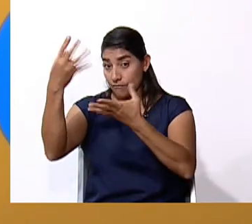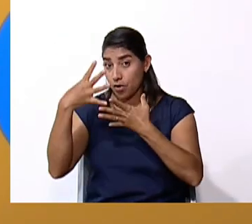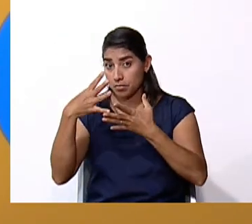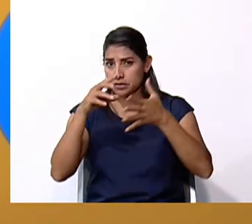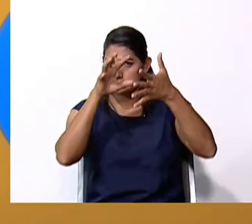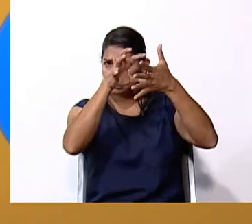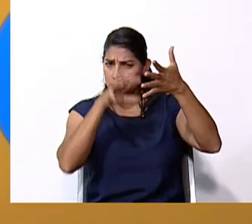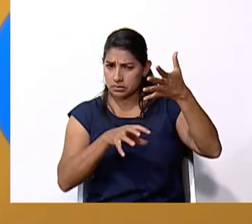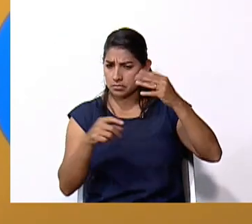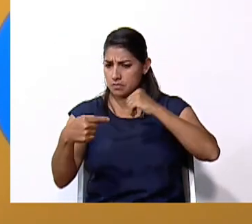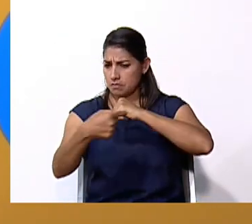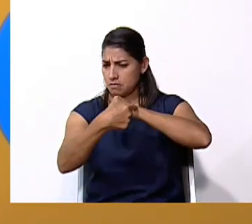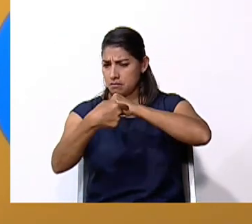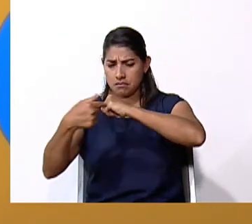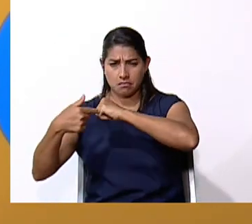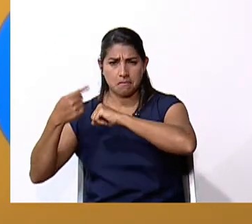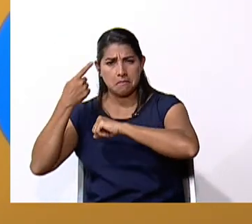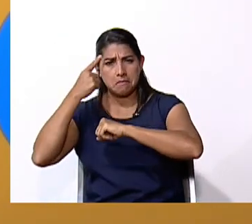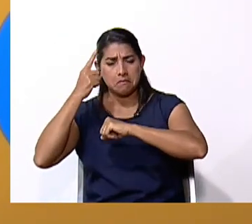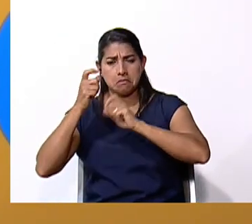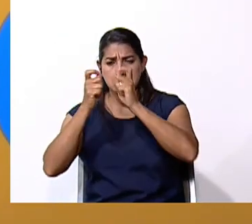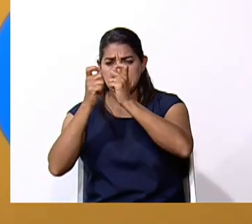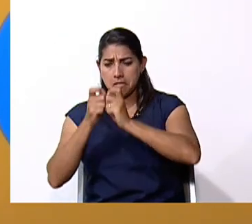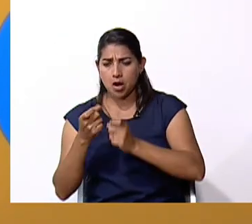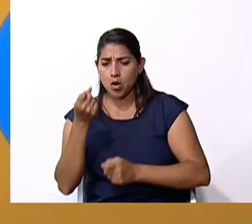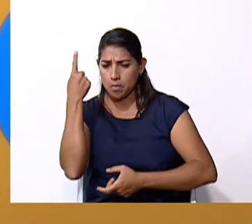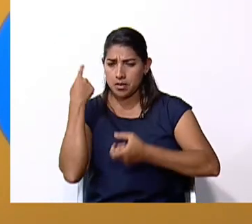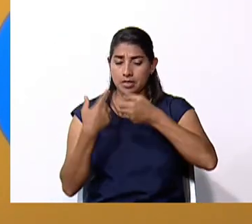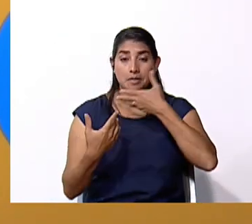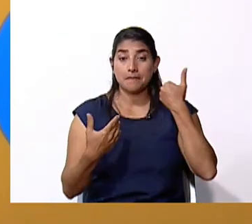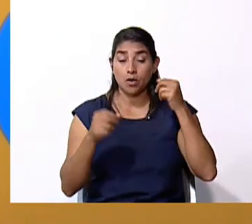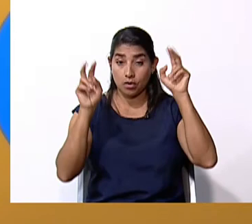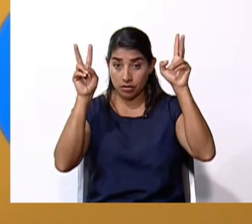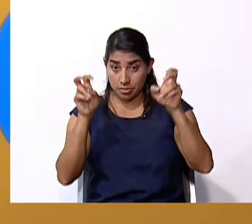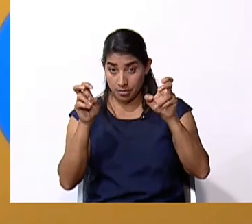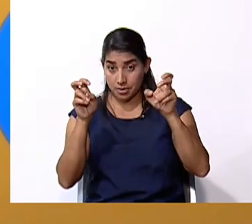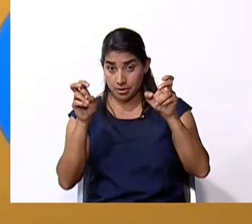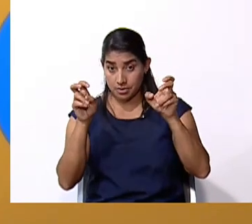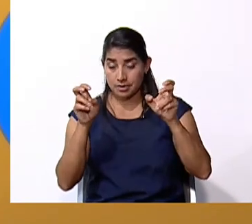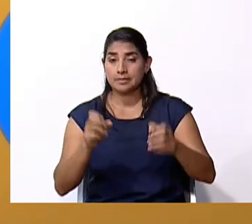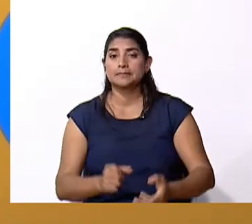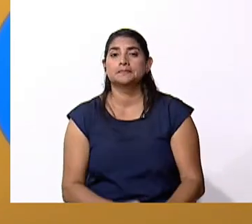en esas estrategias para comprender mejor el tema?